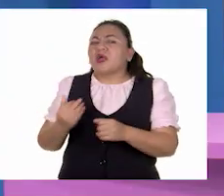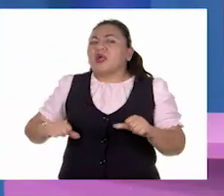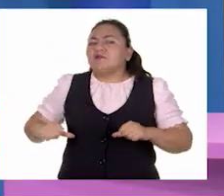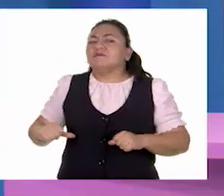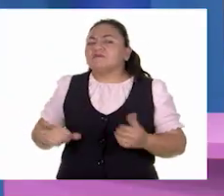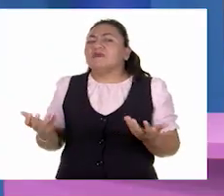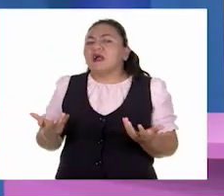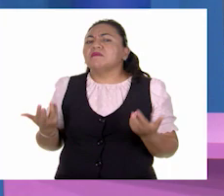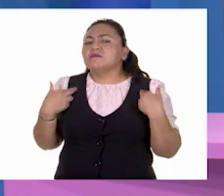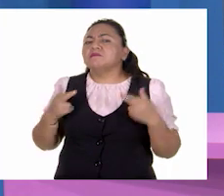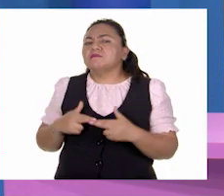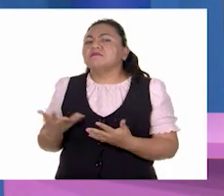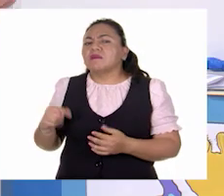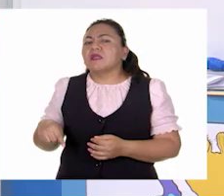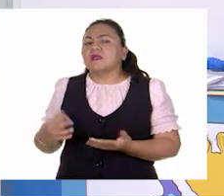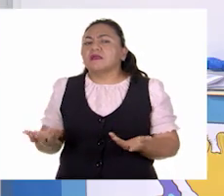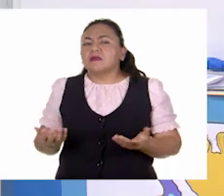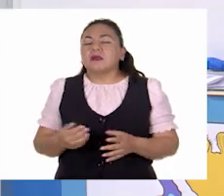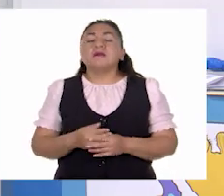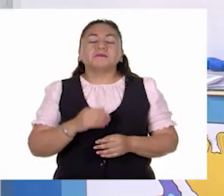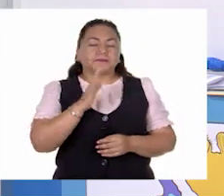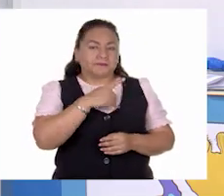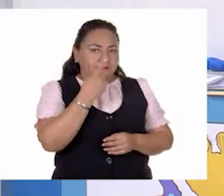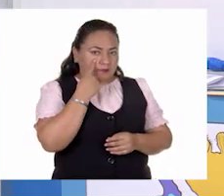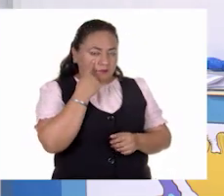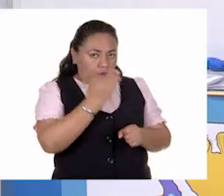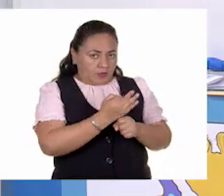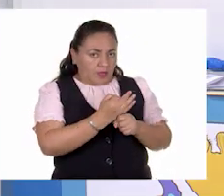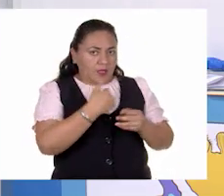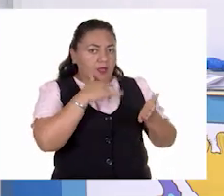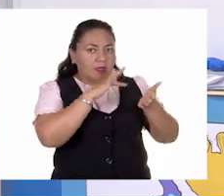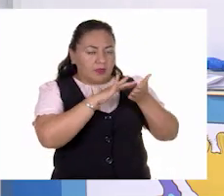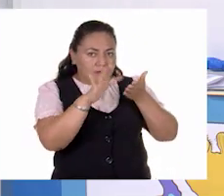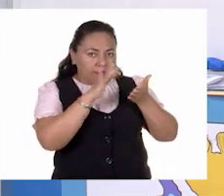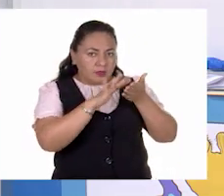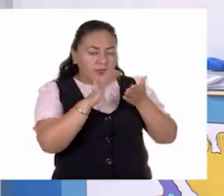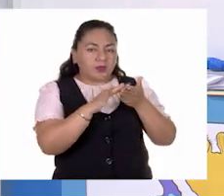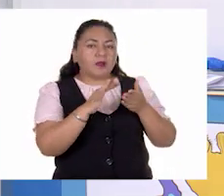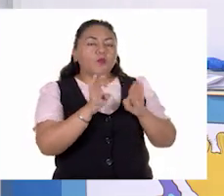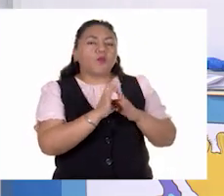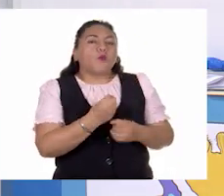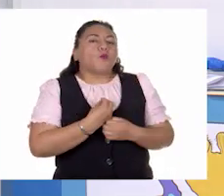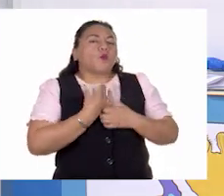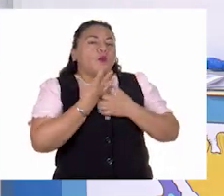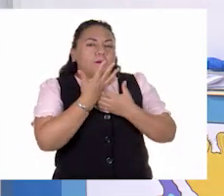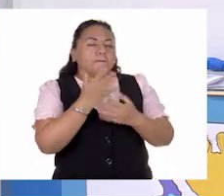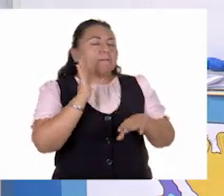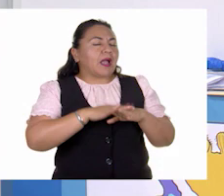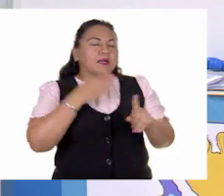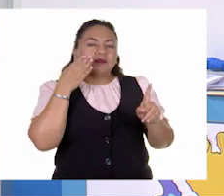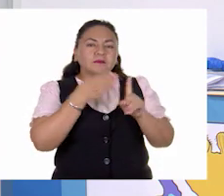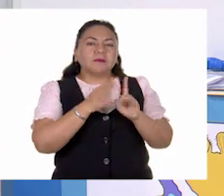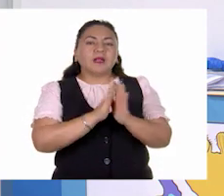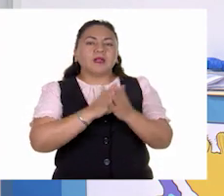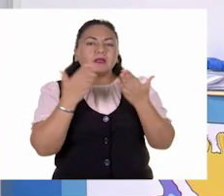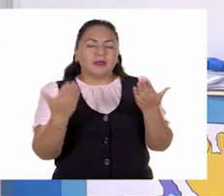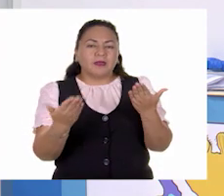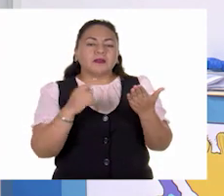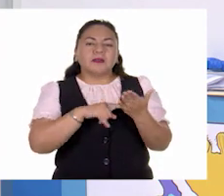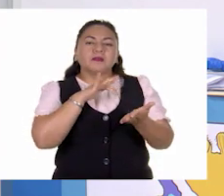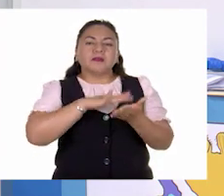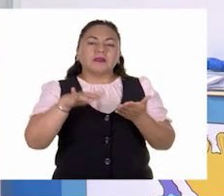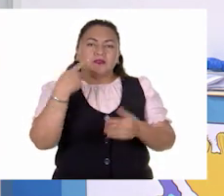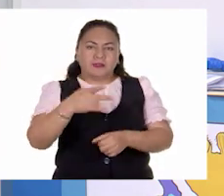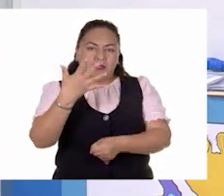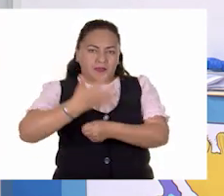desarrollar en la clase, profesor? Mira, vamos a leer y comentar algunos poemas, especialmente del libro de lectura de